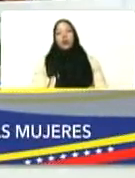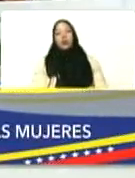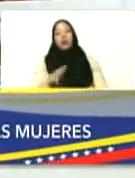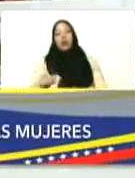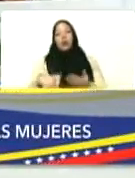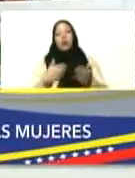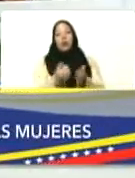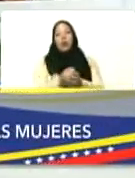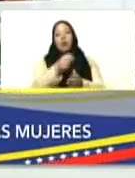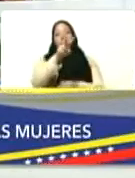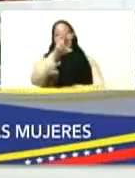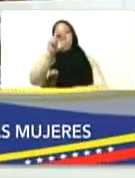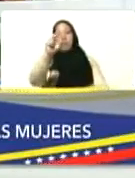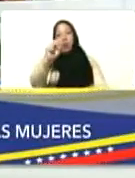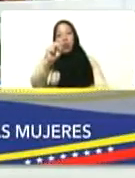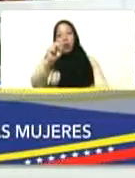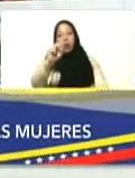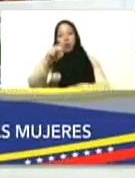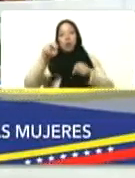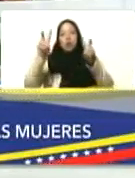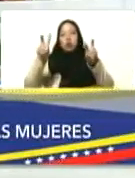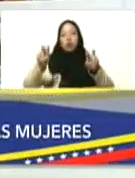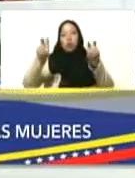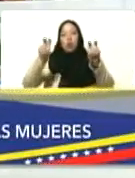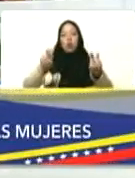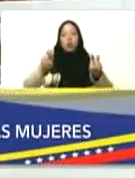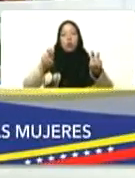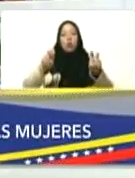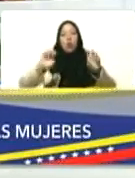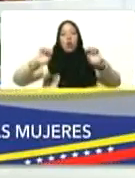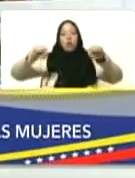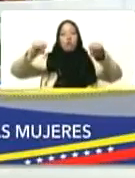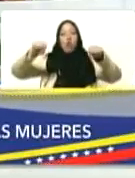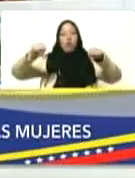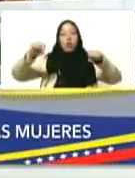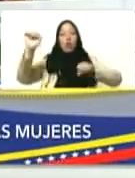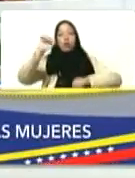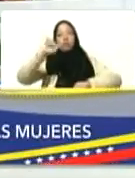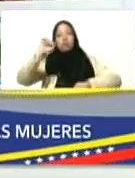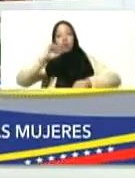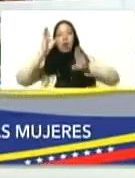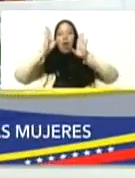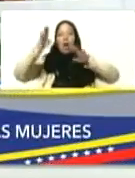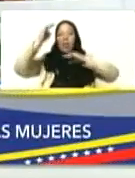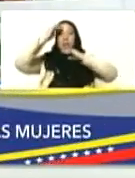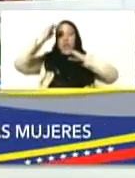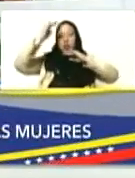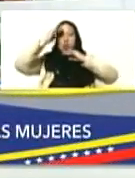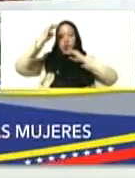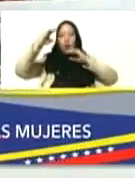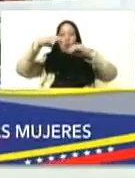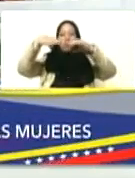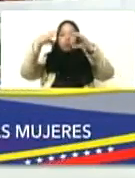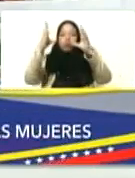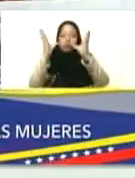adquisición de 20 nuevas unidades móviles para atención ginecológica, dotación de